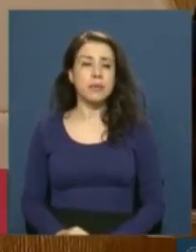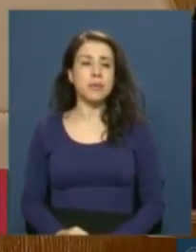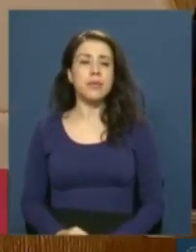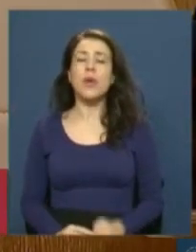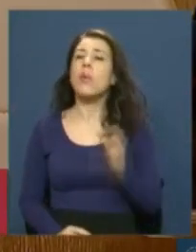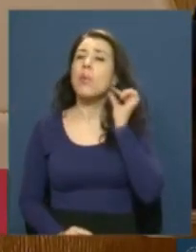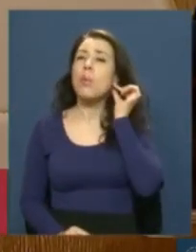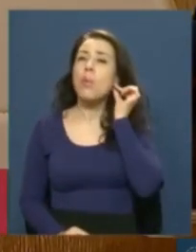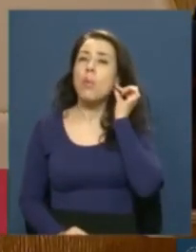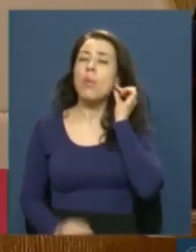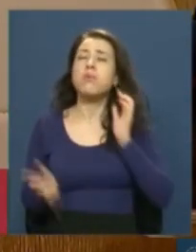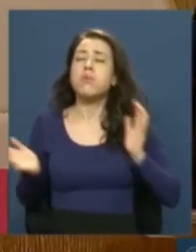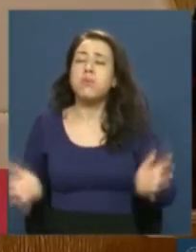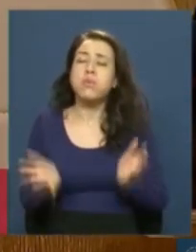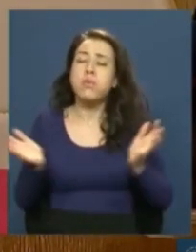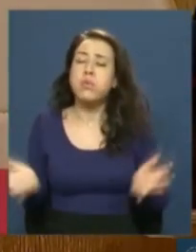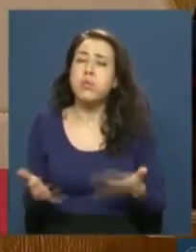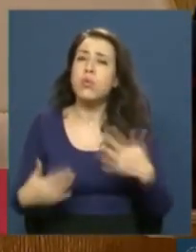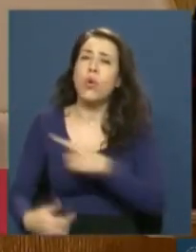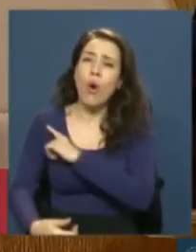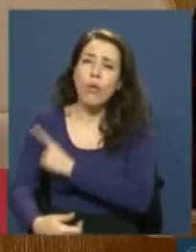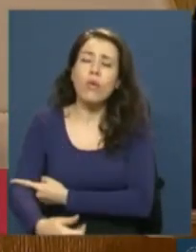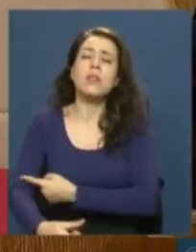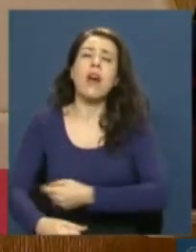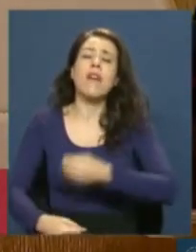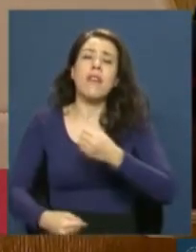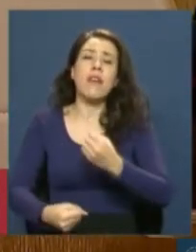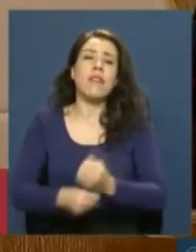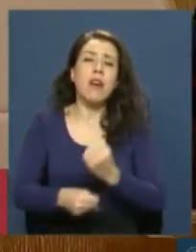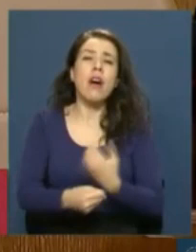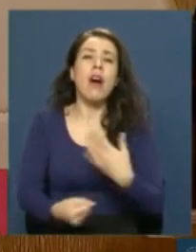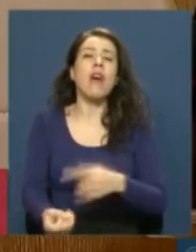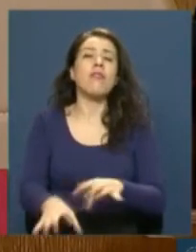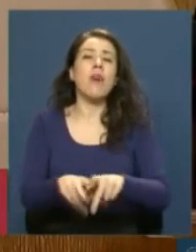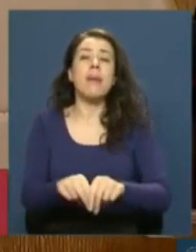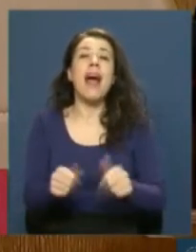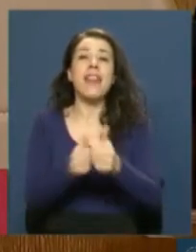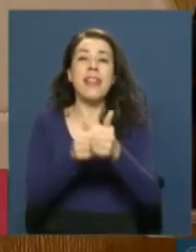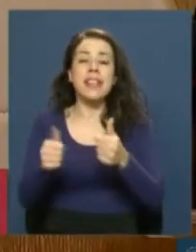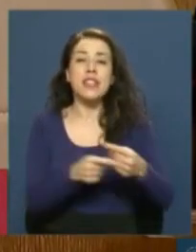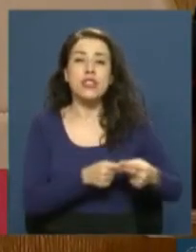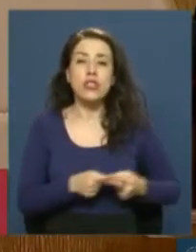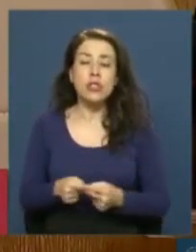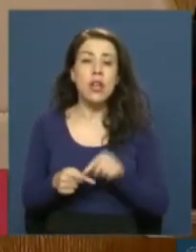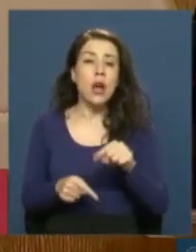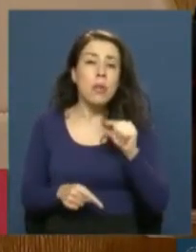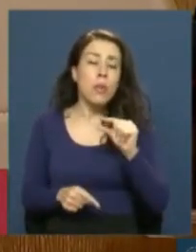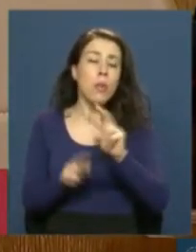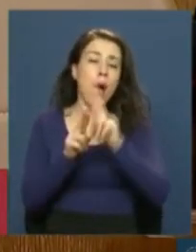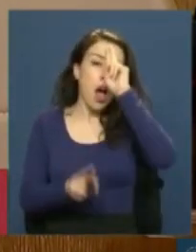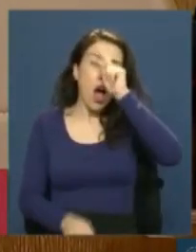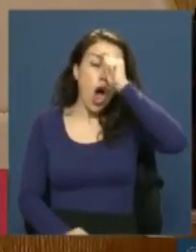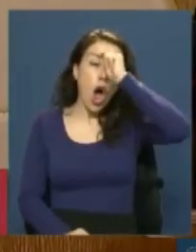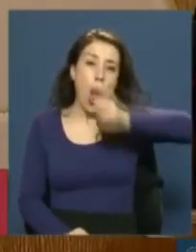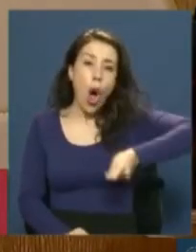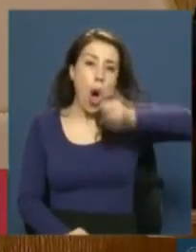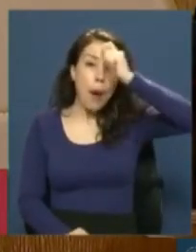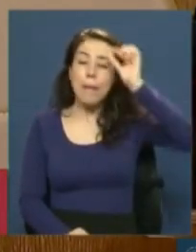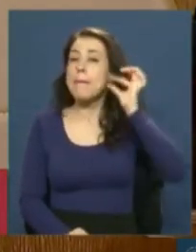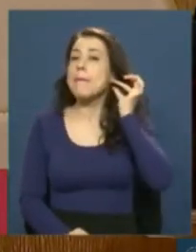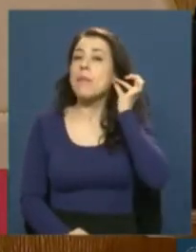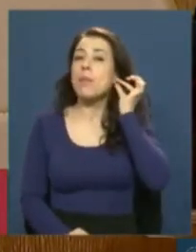mujeres que empujan con tanta fuerza a sus familias muchas de ellas de más dirigentes sociales yo creo que esto es un pequeño homenaje para ella